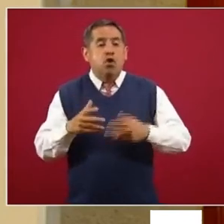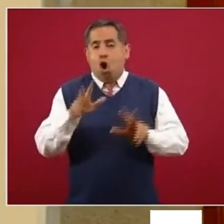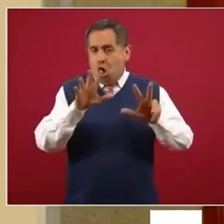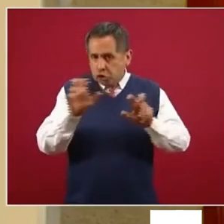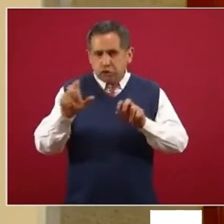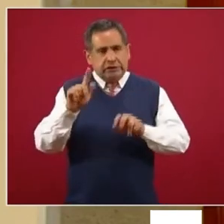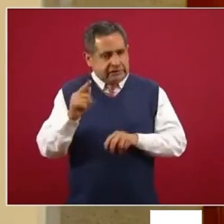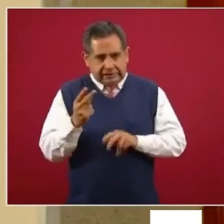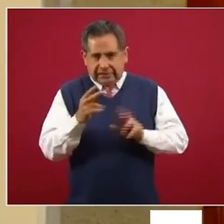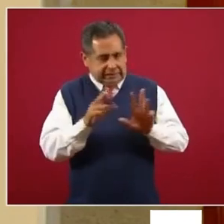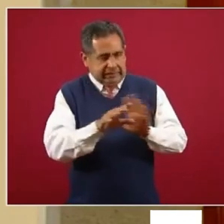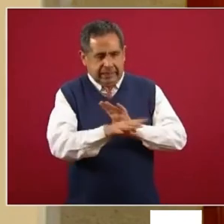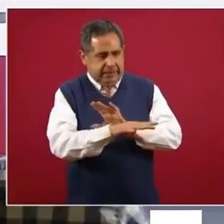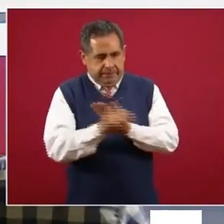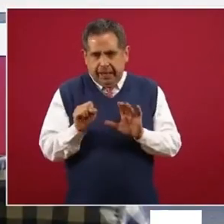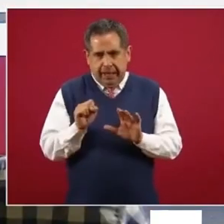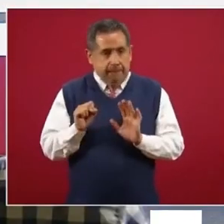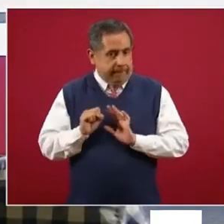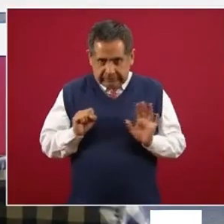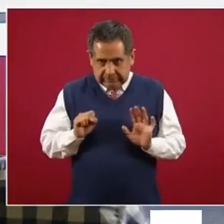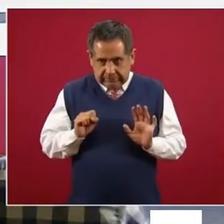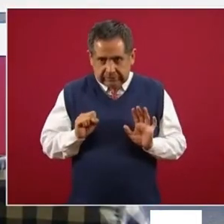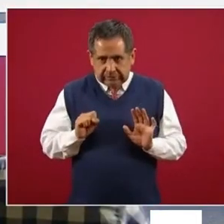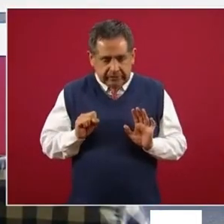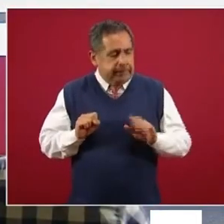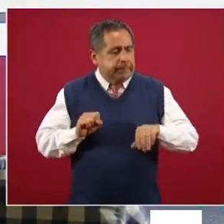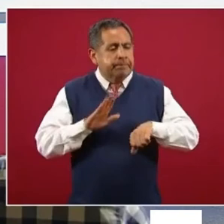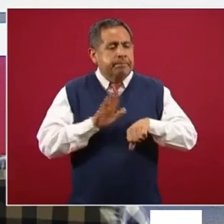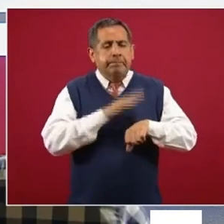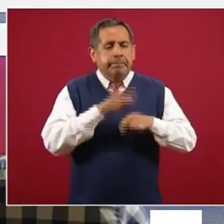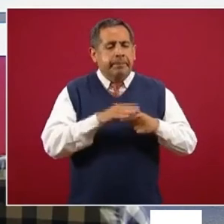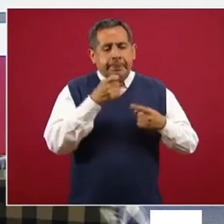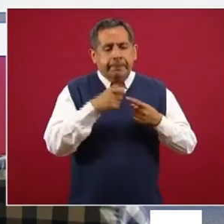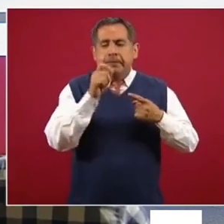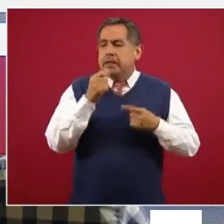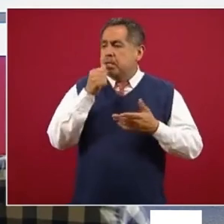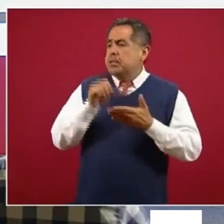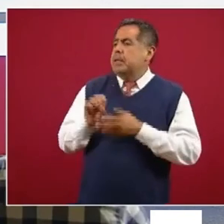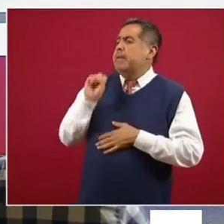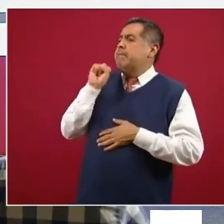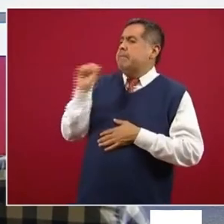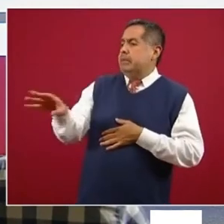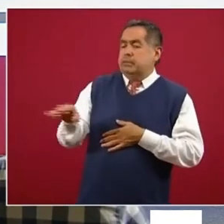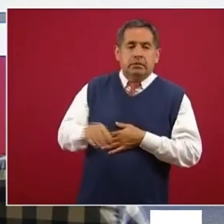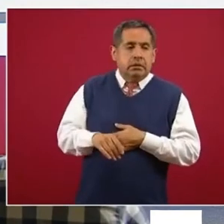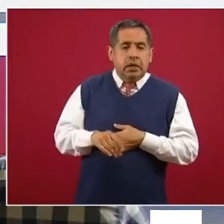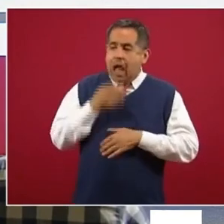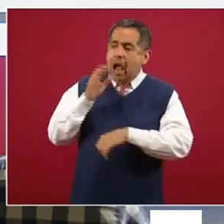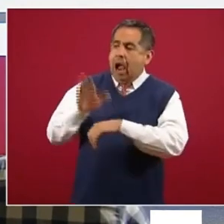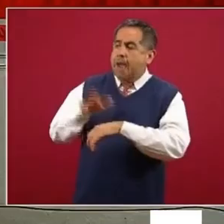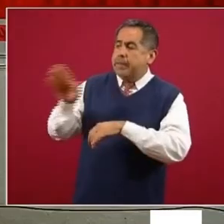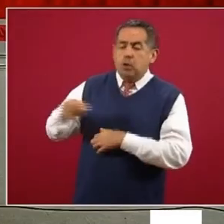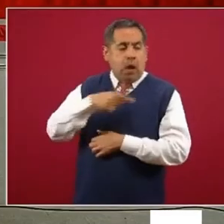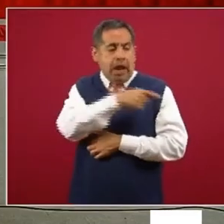más. El banco recoge esa cantidad y la envía a una concentradora y nos informa a la Secretaría